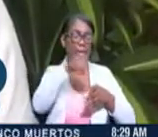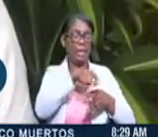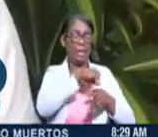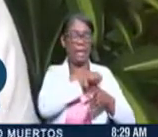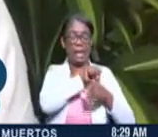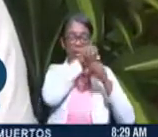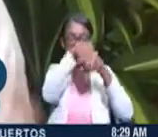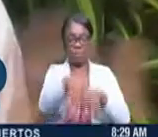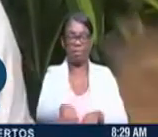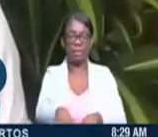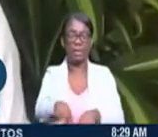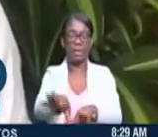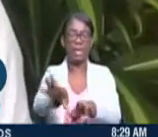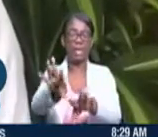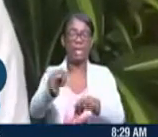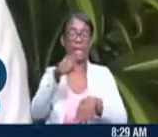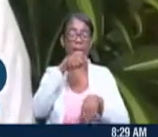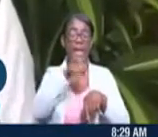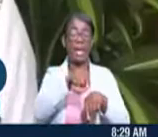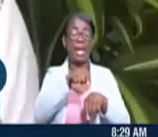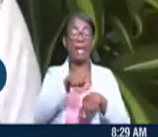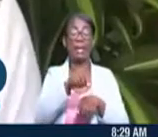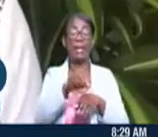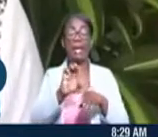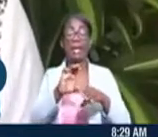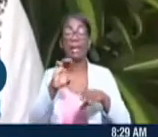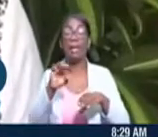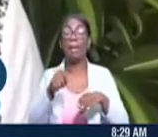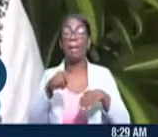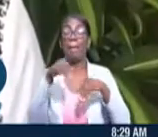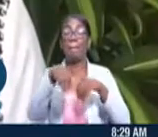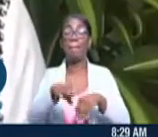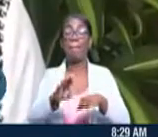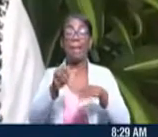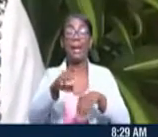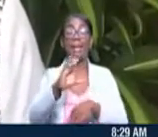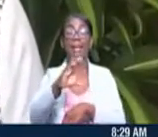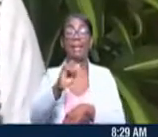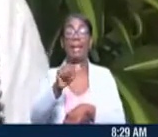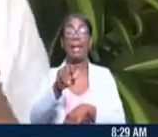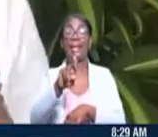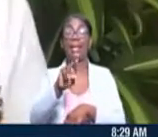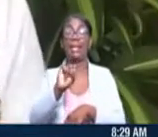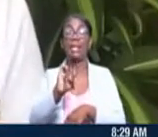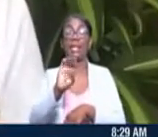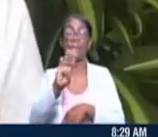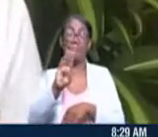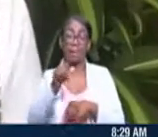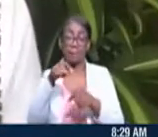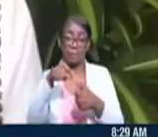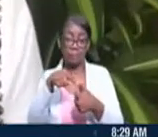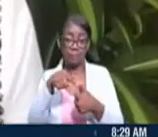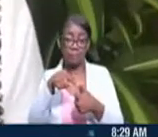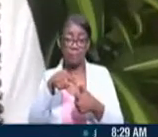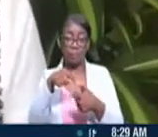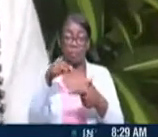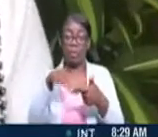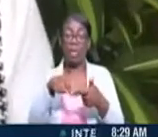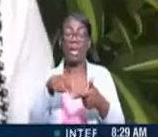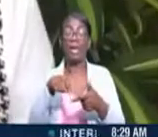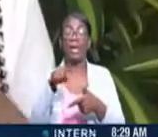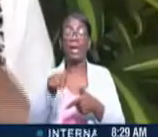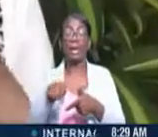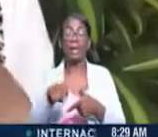identificado en el área del Atlántico, el Caribe, y es una especie invasora porque no tiene depredador natural. Es